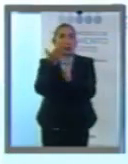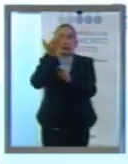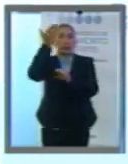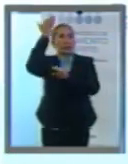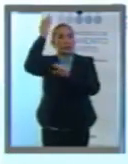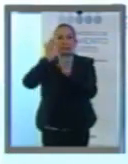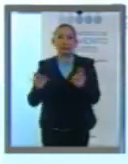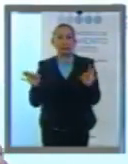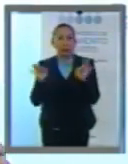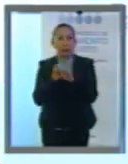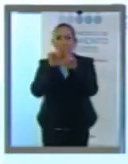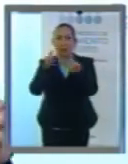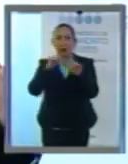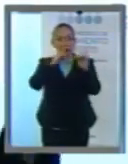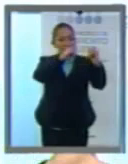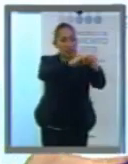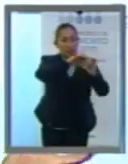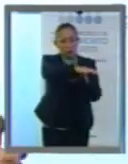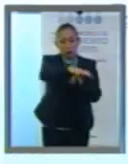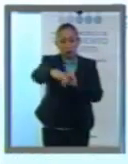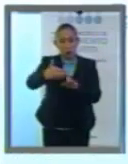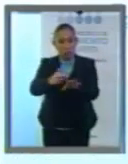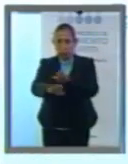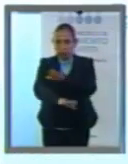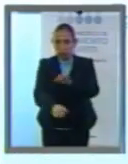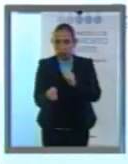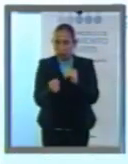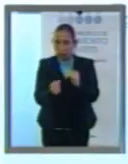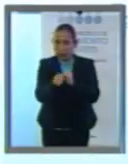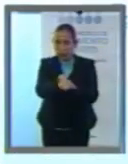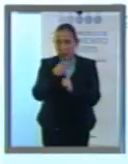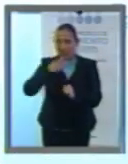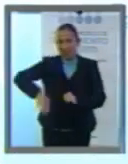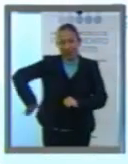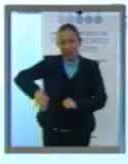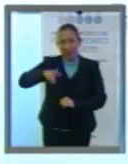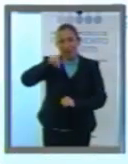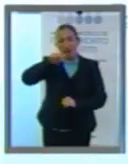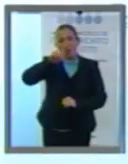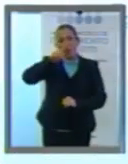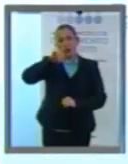envergadura, con instituciones muy sólidas, como ya mencionaba Lourdes Morales,